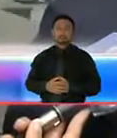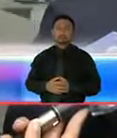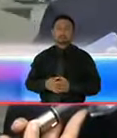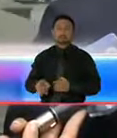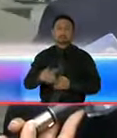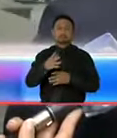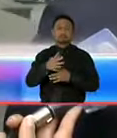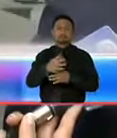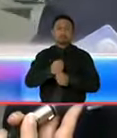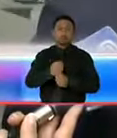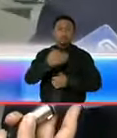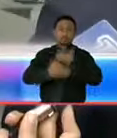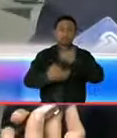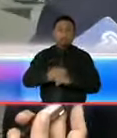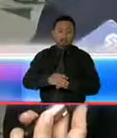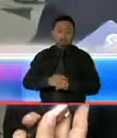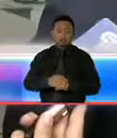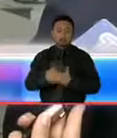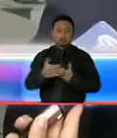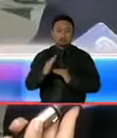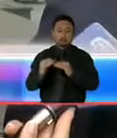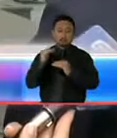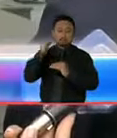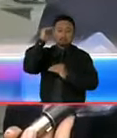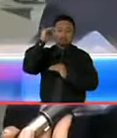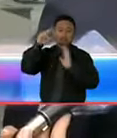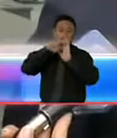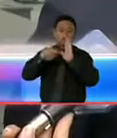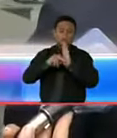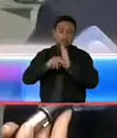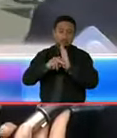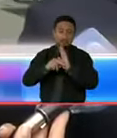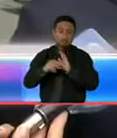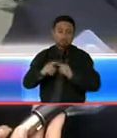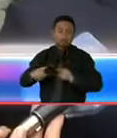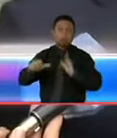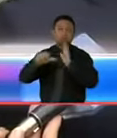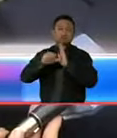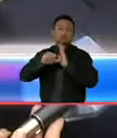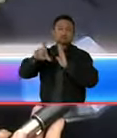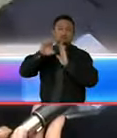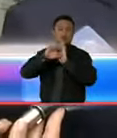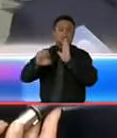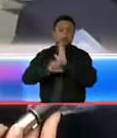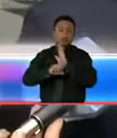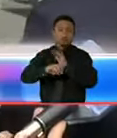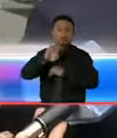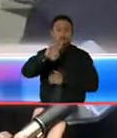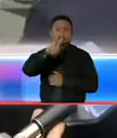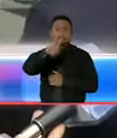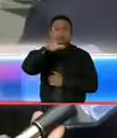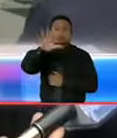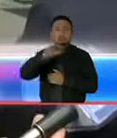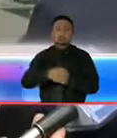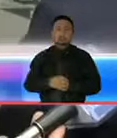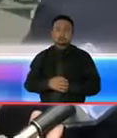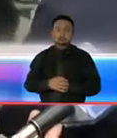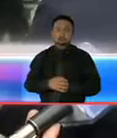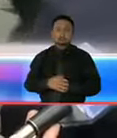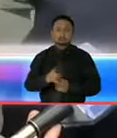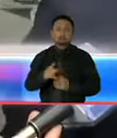seguridad jurídica y el orden jerárquico de las normas según el artículo de la Constitución 425,